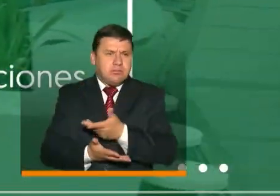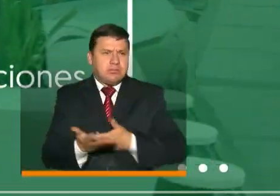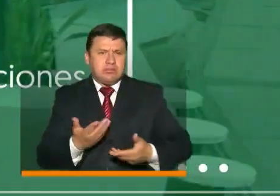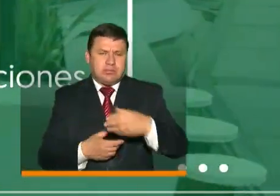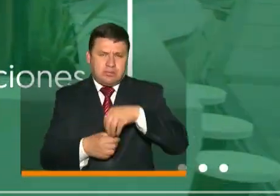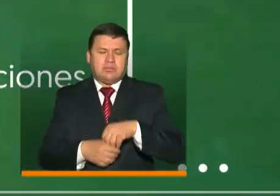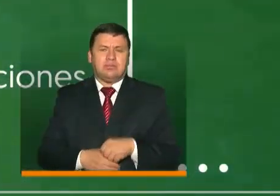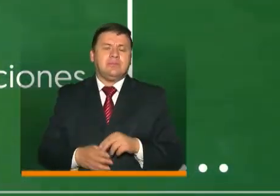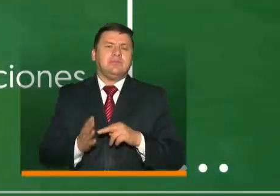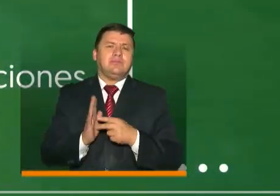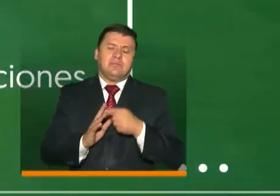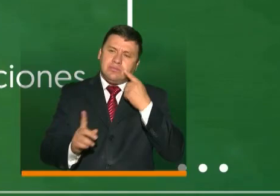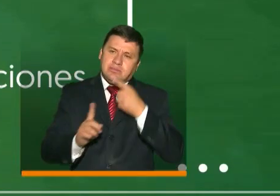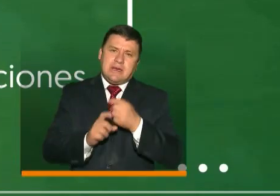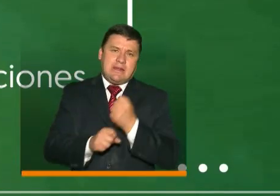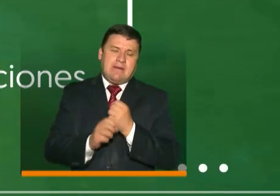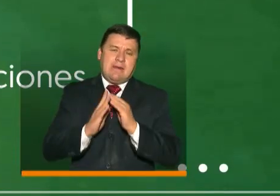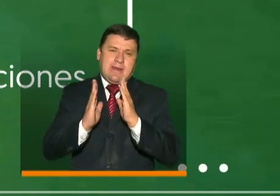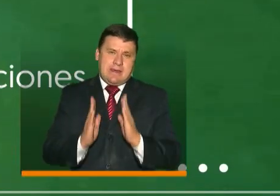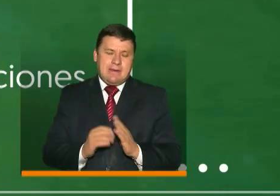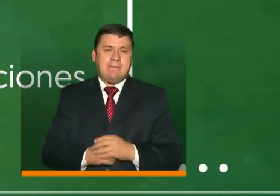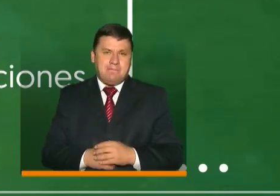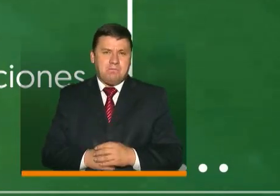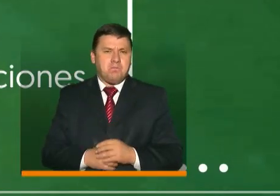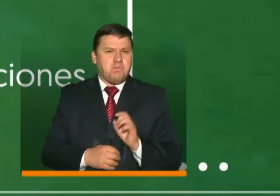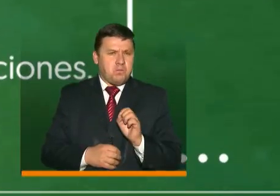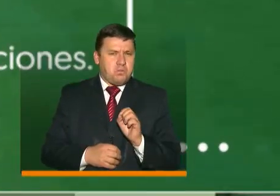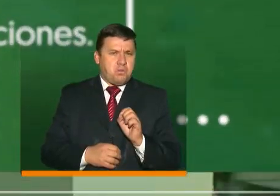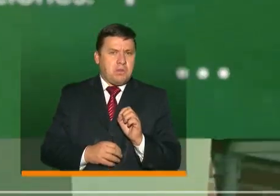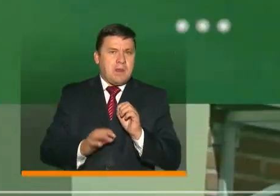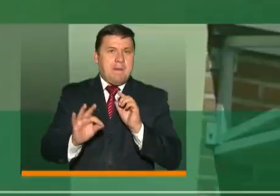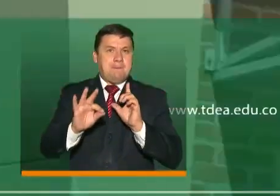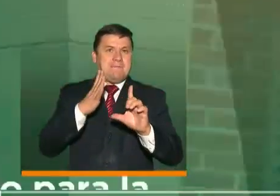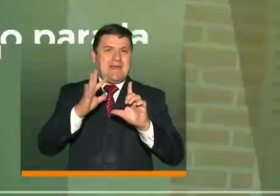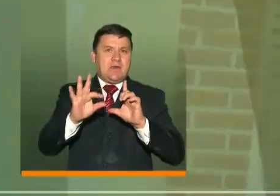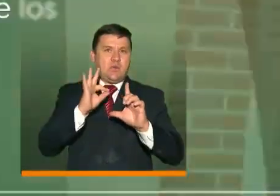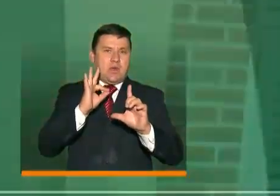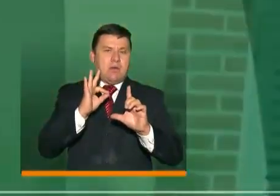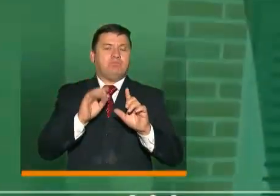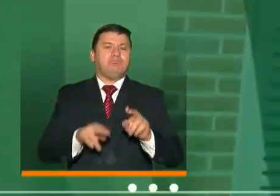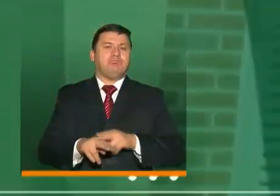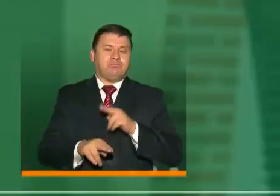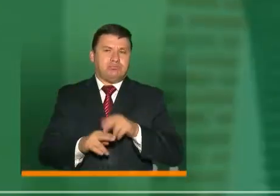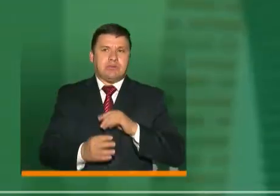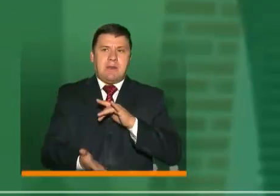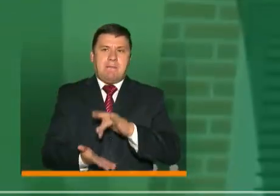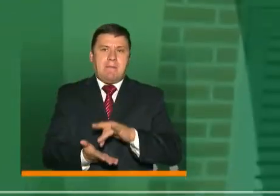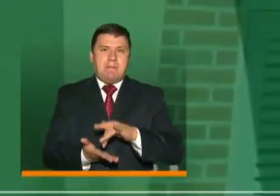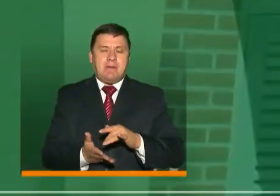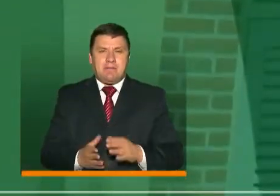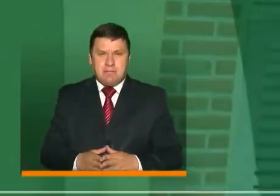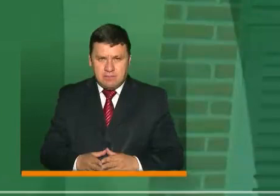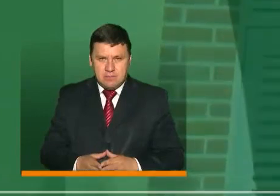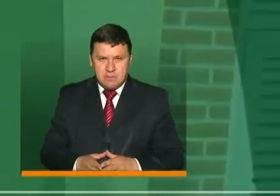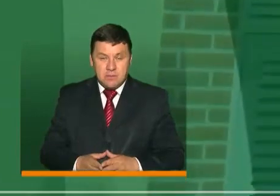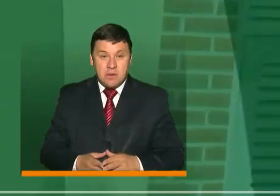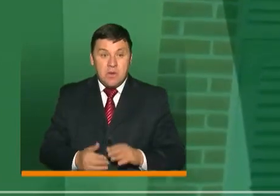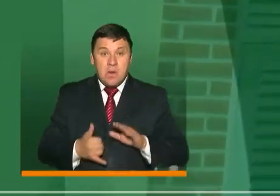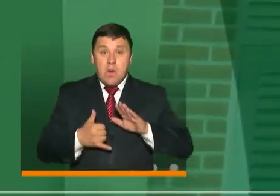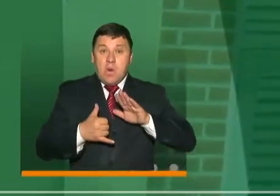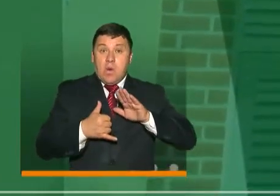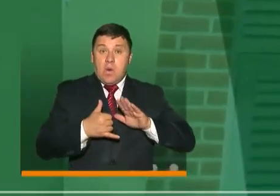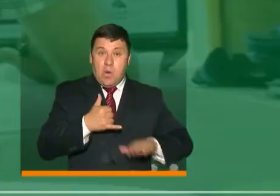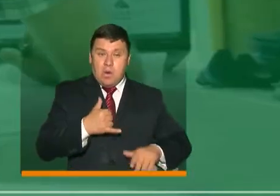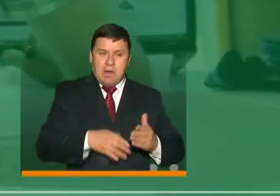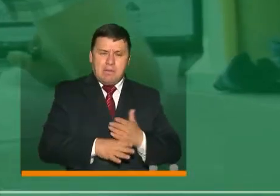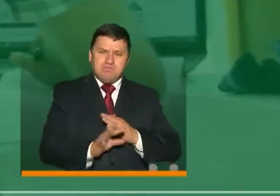alternancia. Es decir, trabajo en casa, un poco de virtualidad y naturalmente presencialidad. Esta última